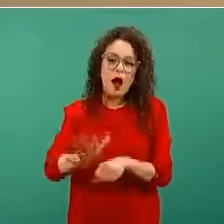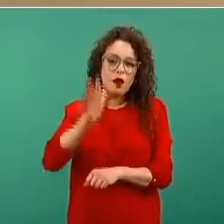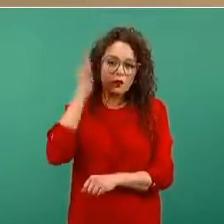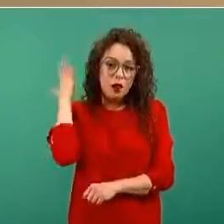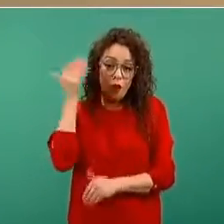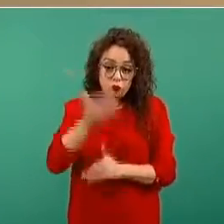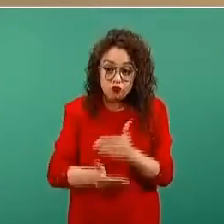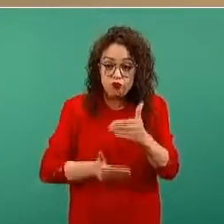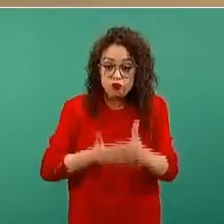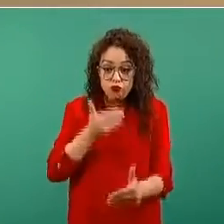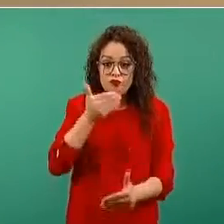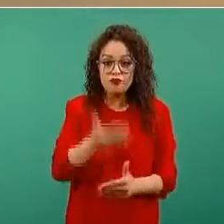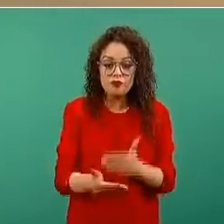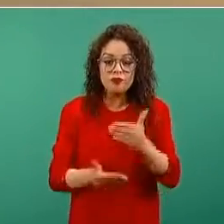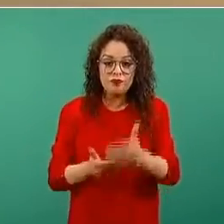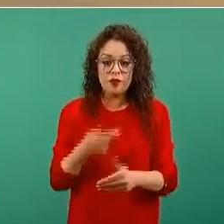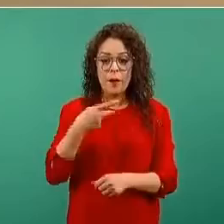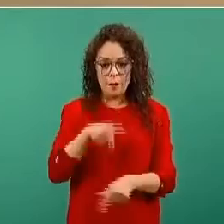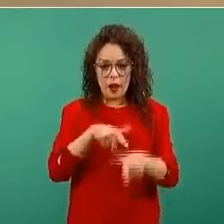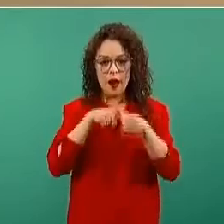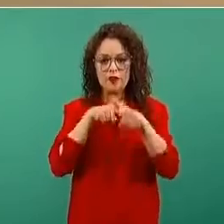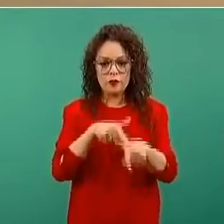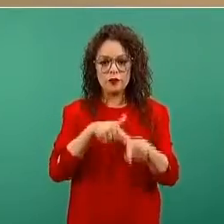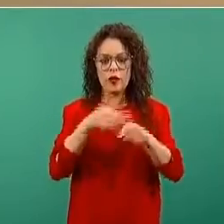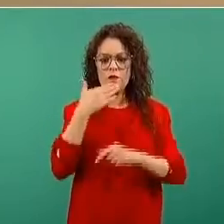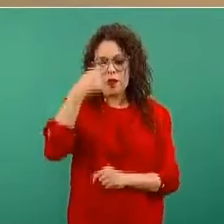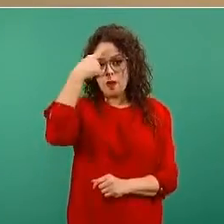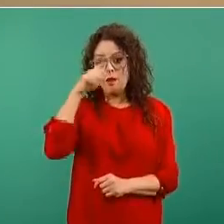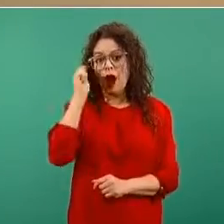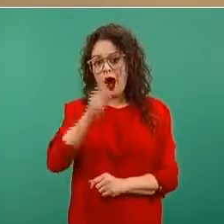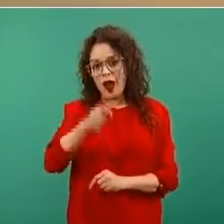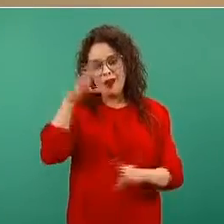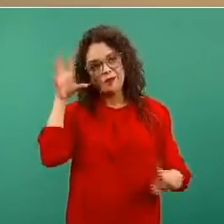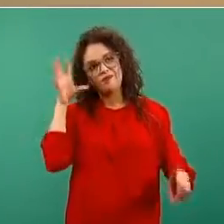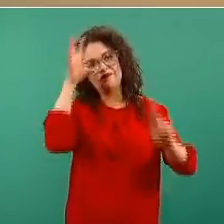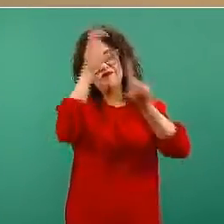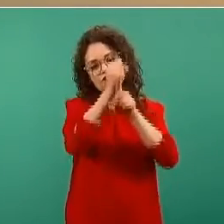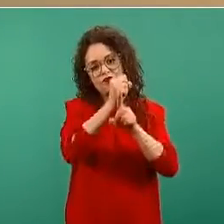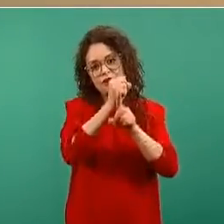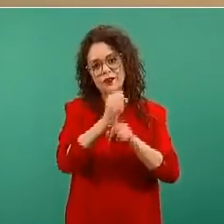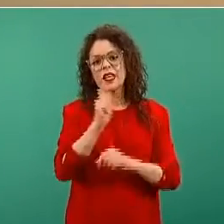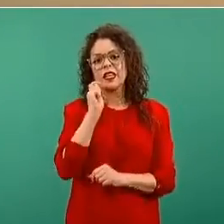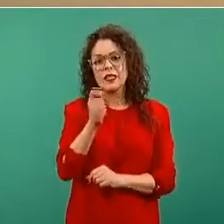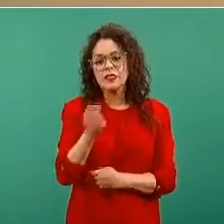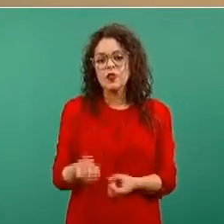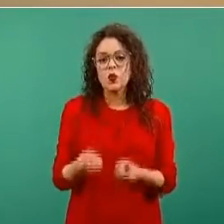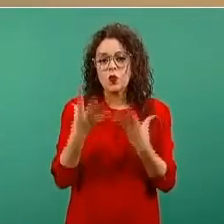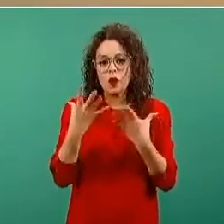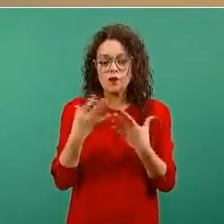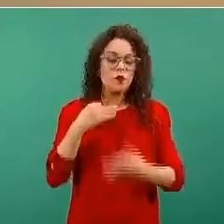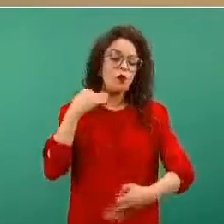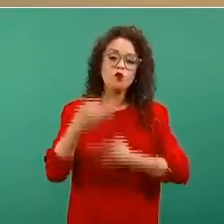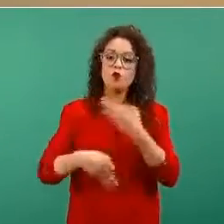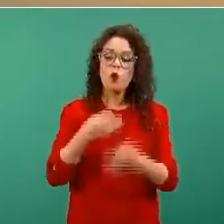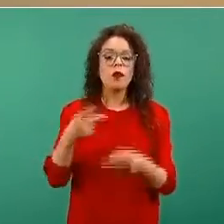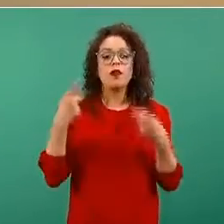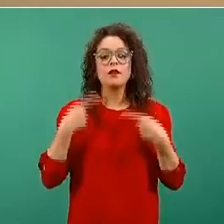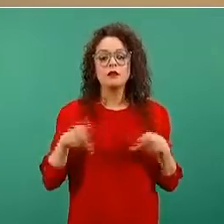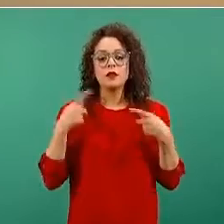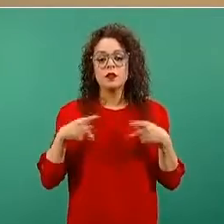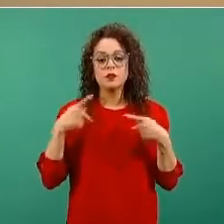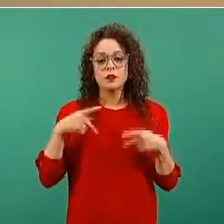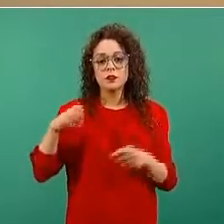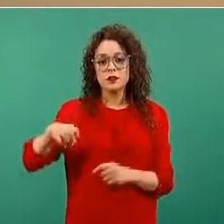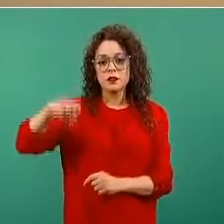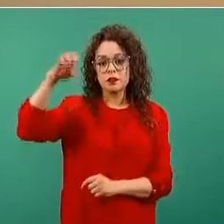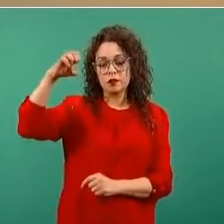y seguimos en buen curso para lograr la meta que nos hemos trazado, que es vacunar a todas las personas